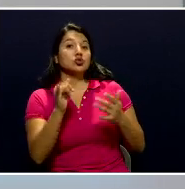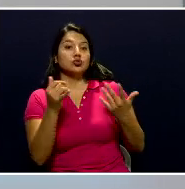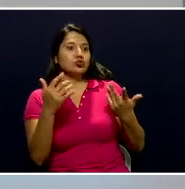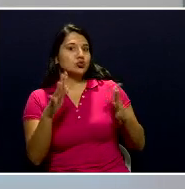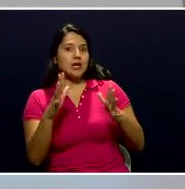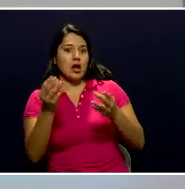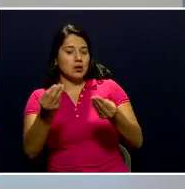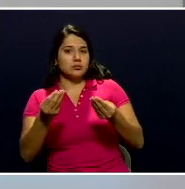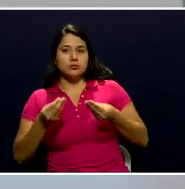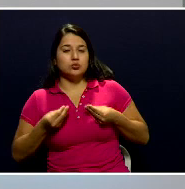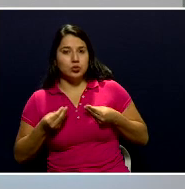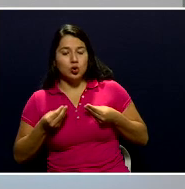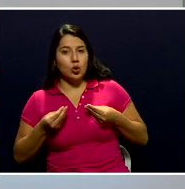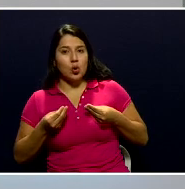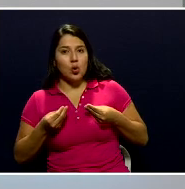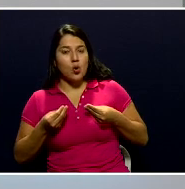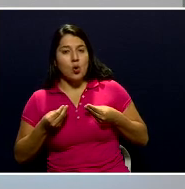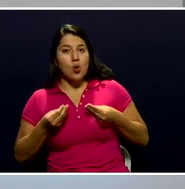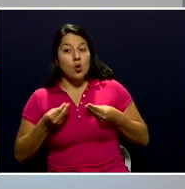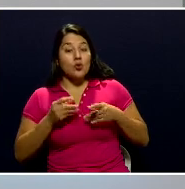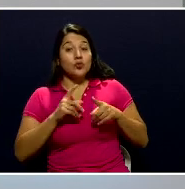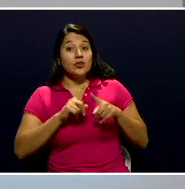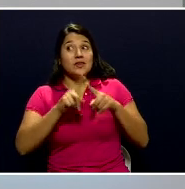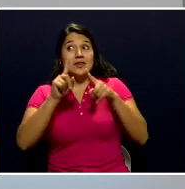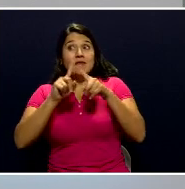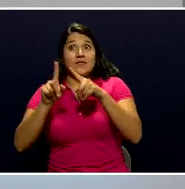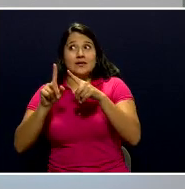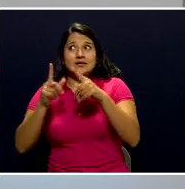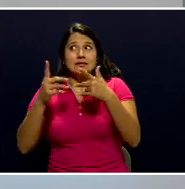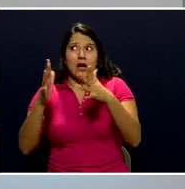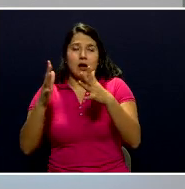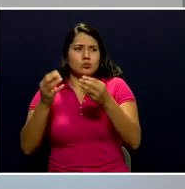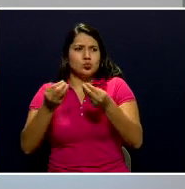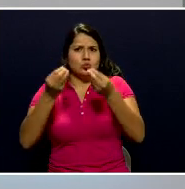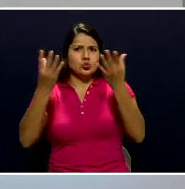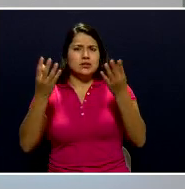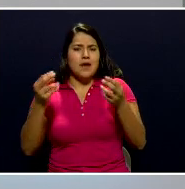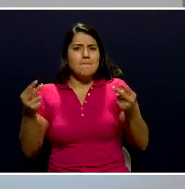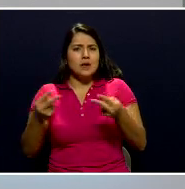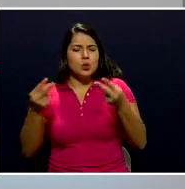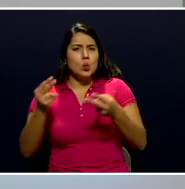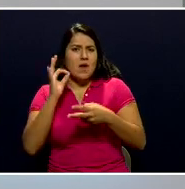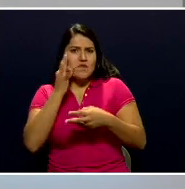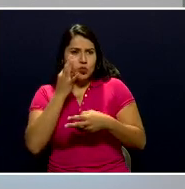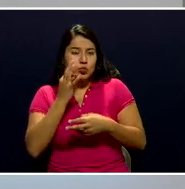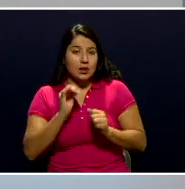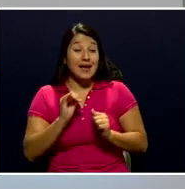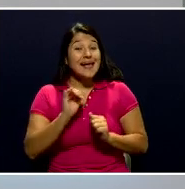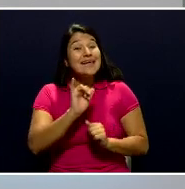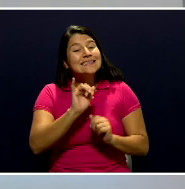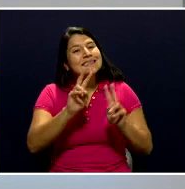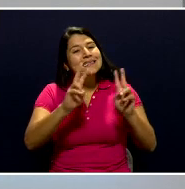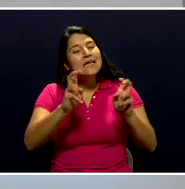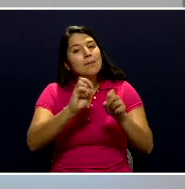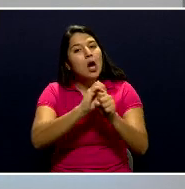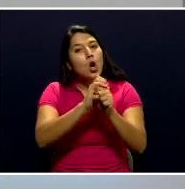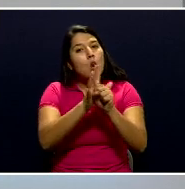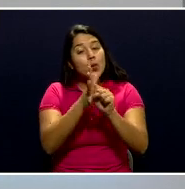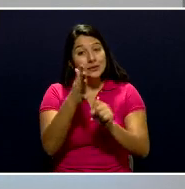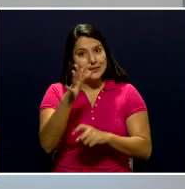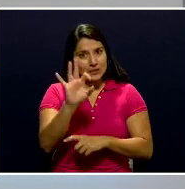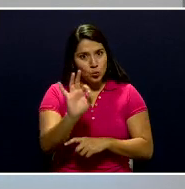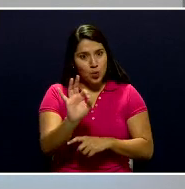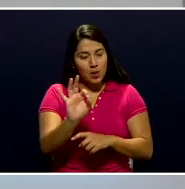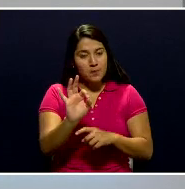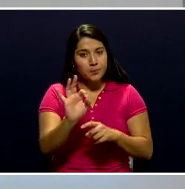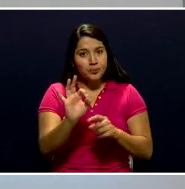dotó de abundante cantidad y variedad de frutas y verduras. Este tema del COVID-19 nos